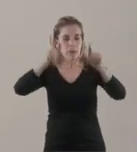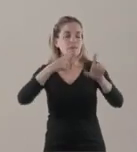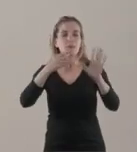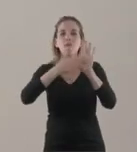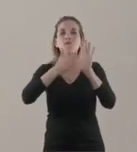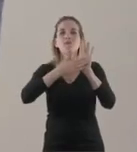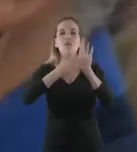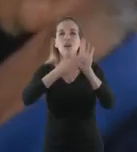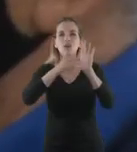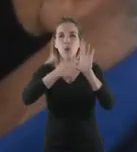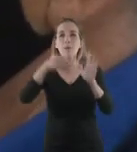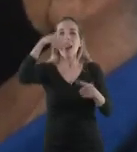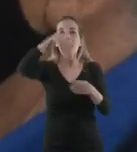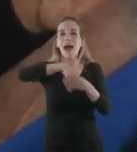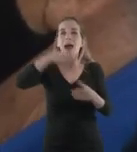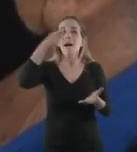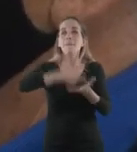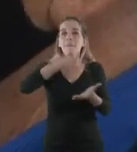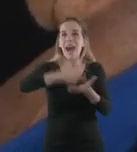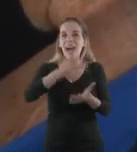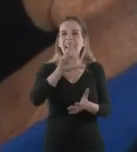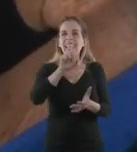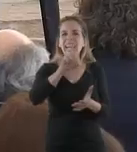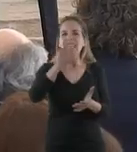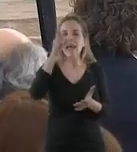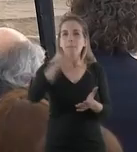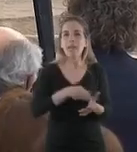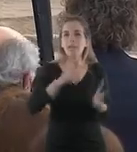o el 30% menos de gas